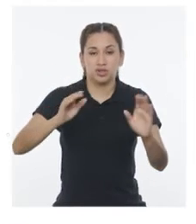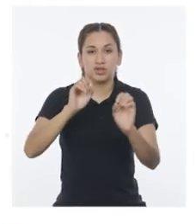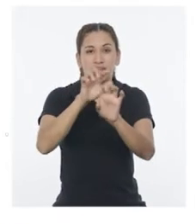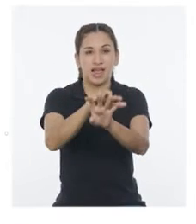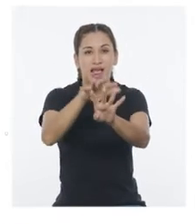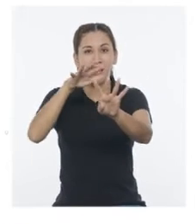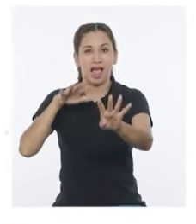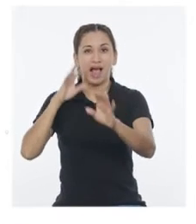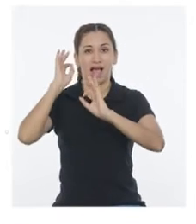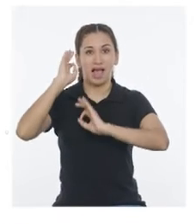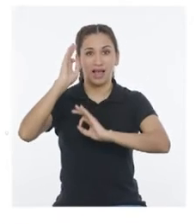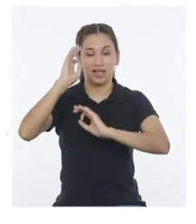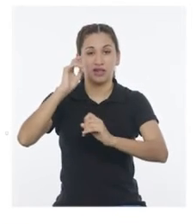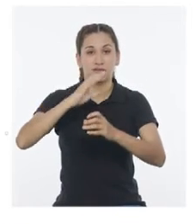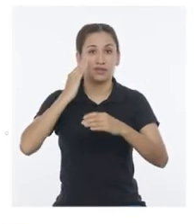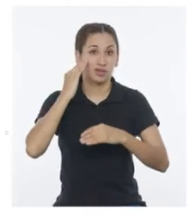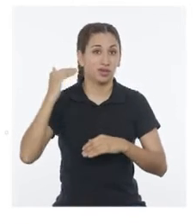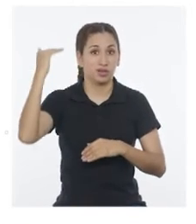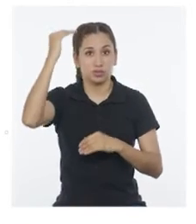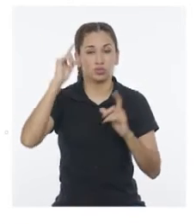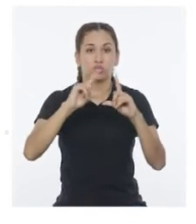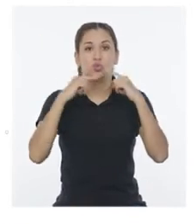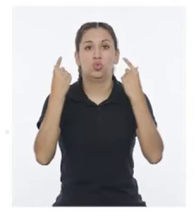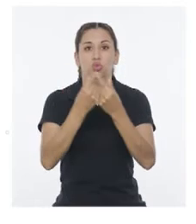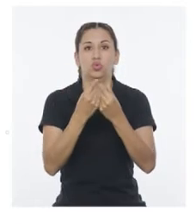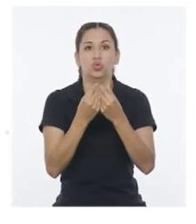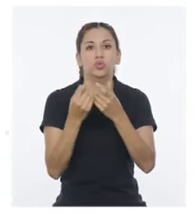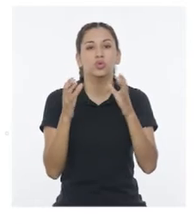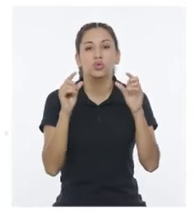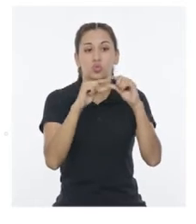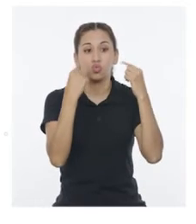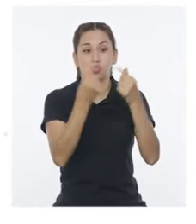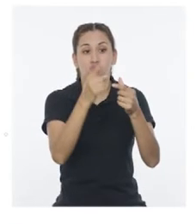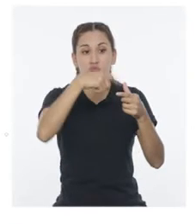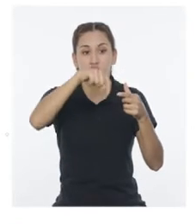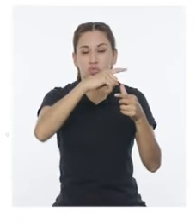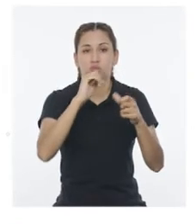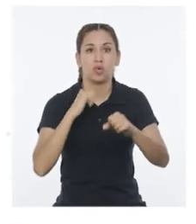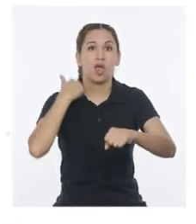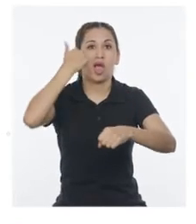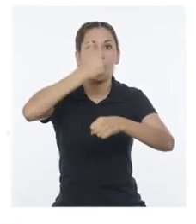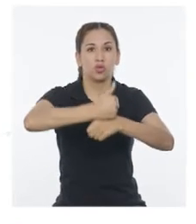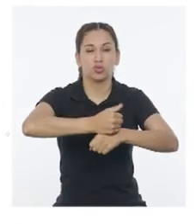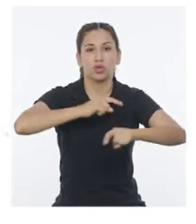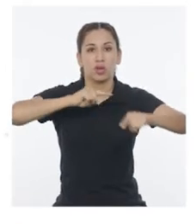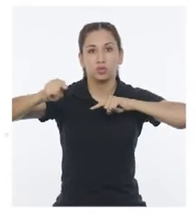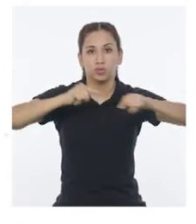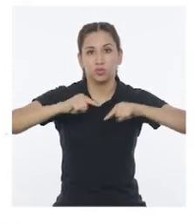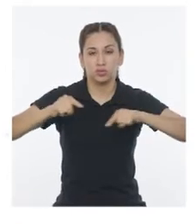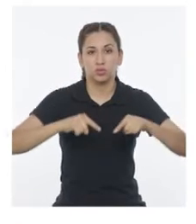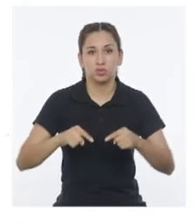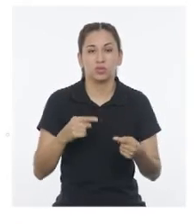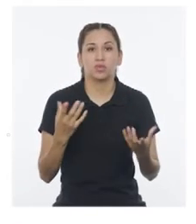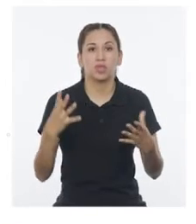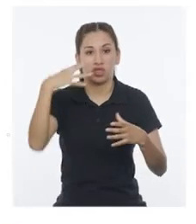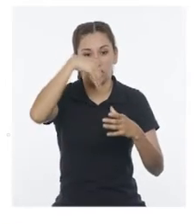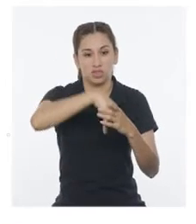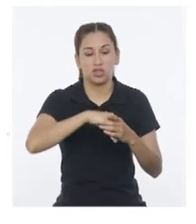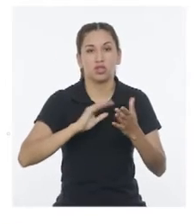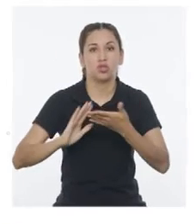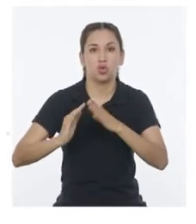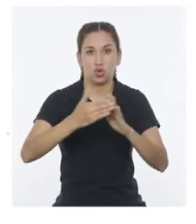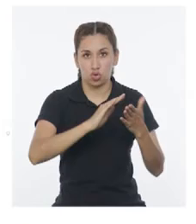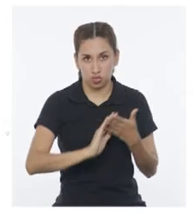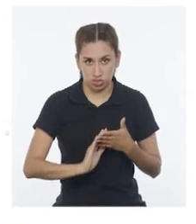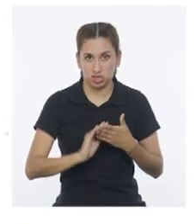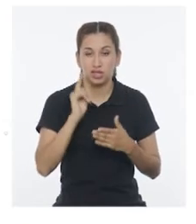en una asamblea general de adultos un comité de ronda que pasa a ser la autoridad máxima de la ronda dentro del